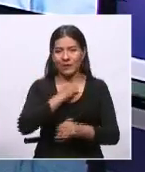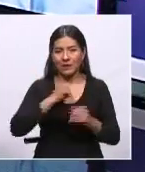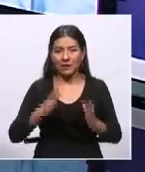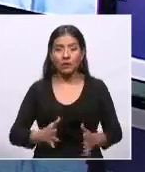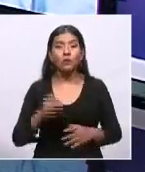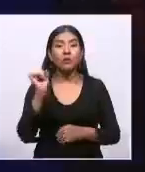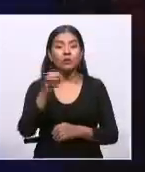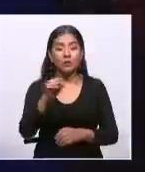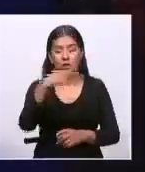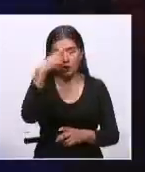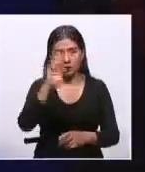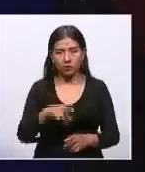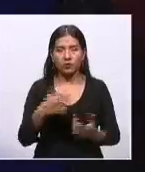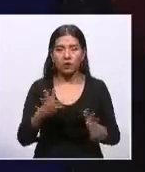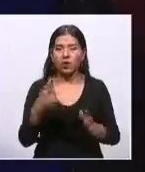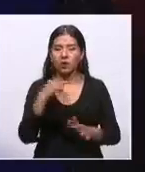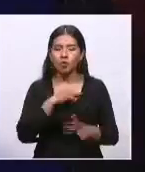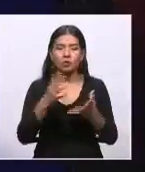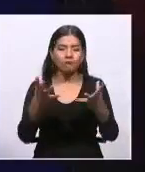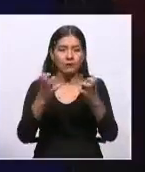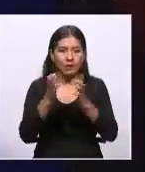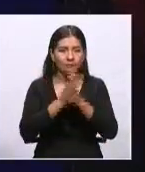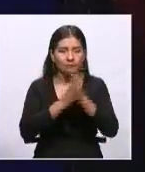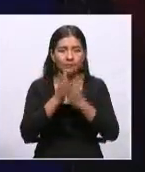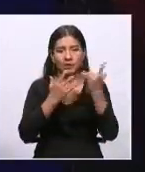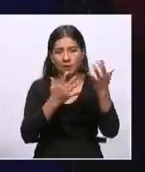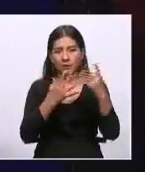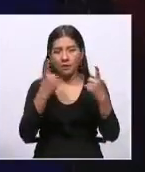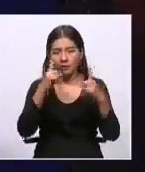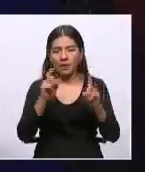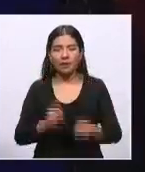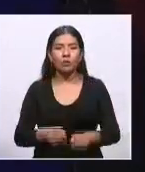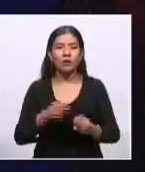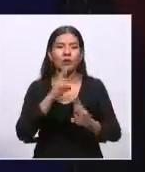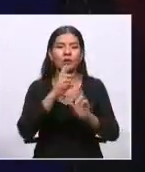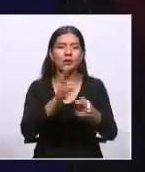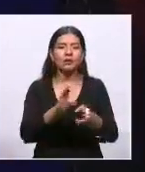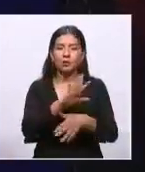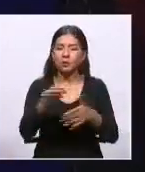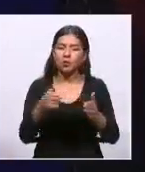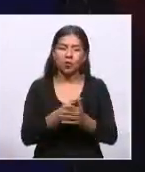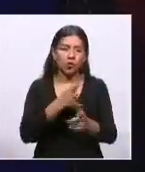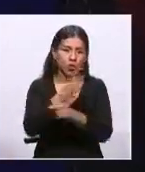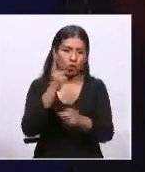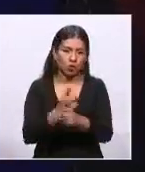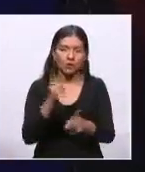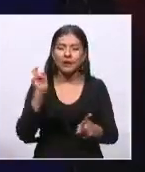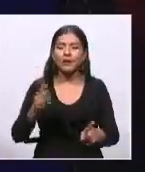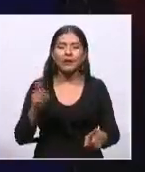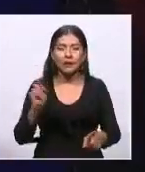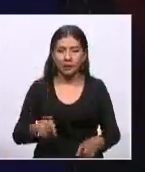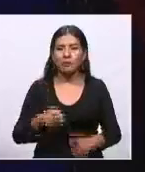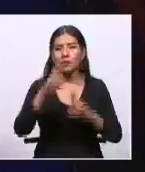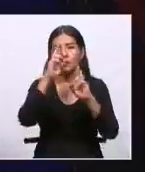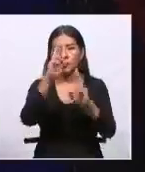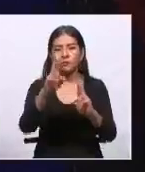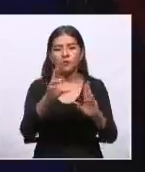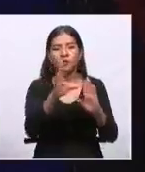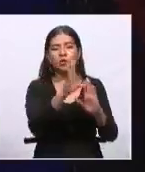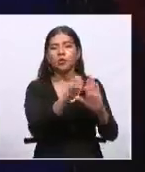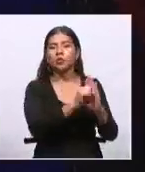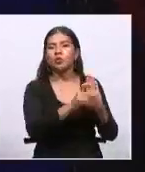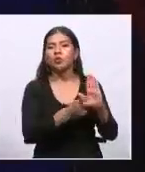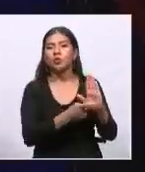y efectivamente, esperemos de que se puedan tomar las acciones correspondientes en el marco de que se deben respetar pues, la